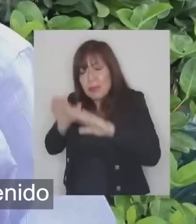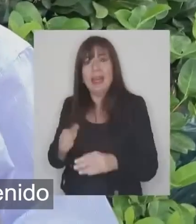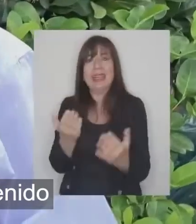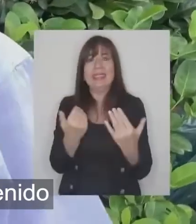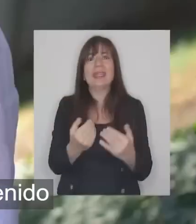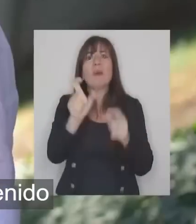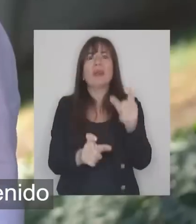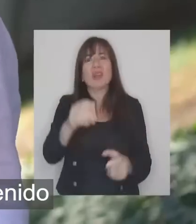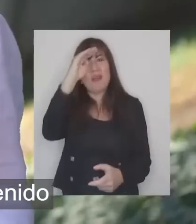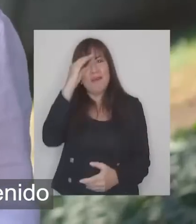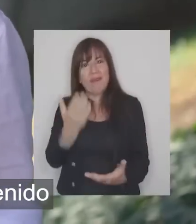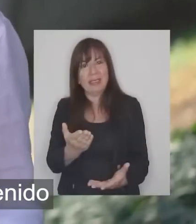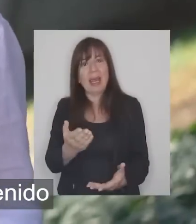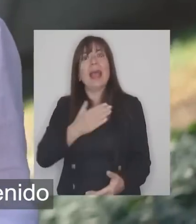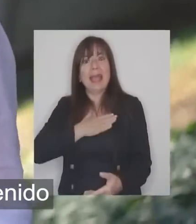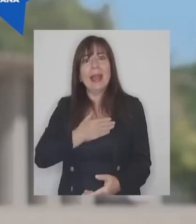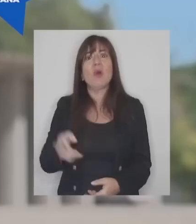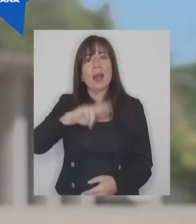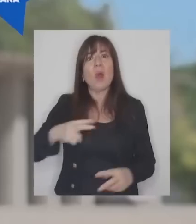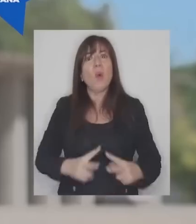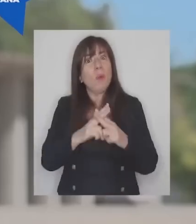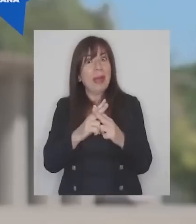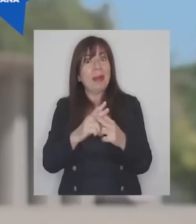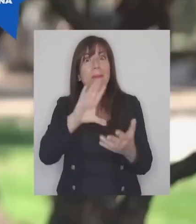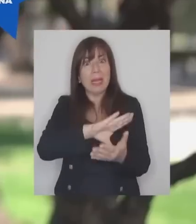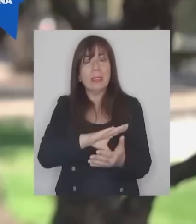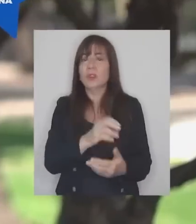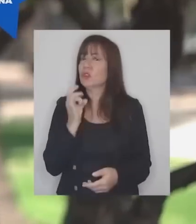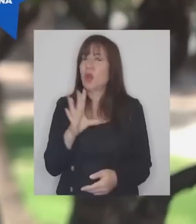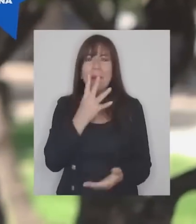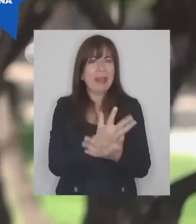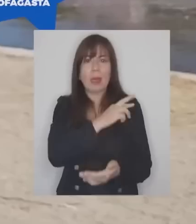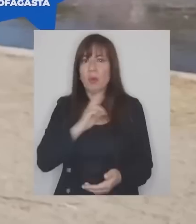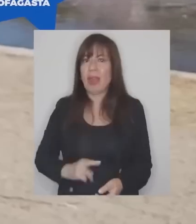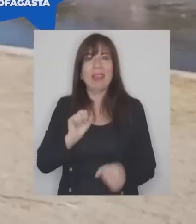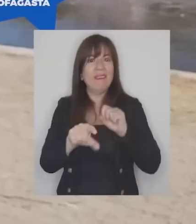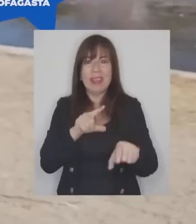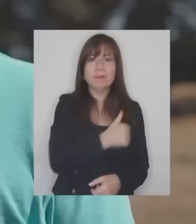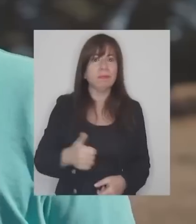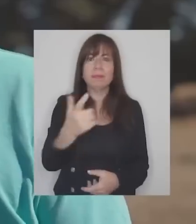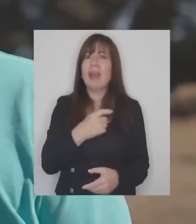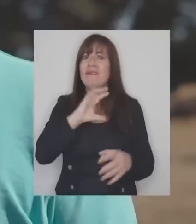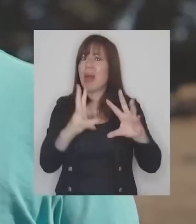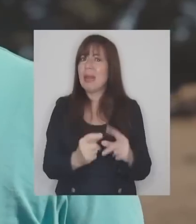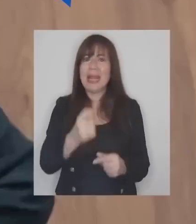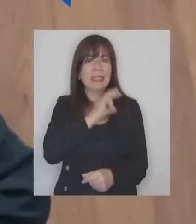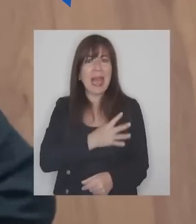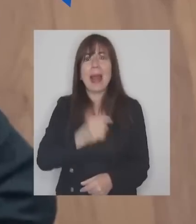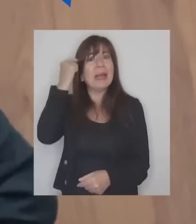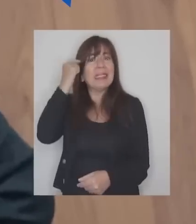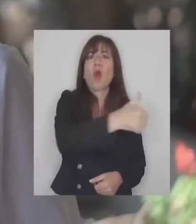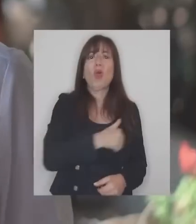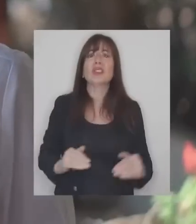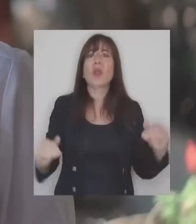debieran aprender lecciones del éxito que ha tenido el partido liderado por José Antonio Kast. Porque el Partido Republicano tiene